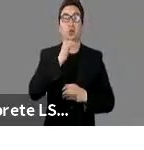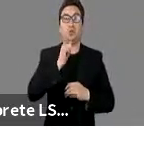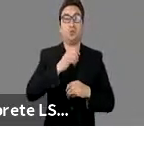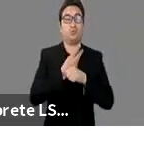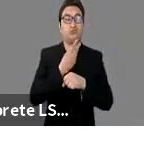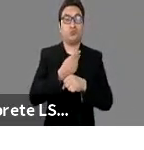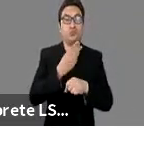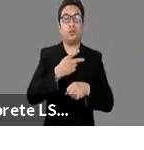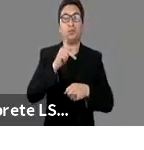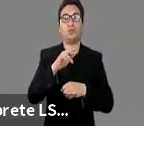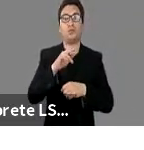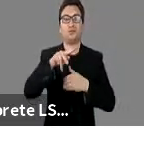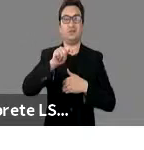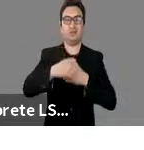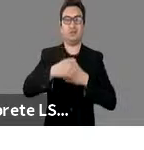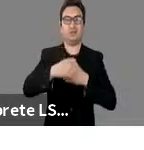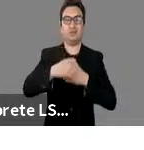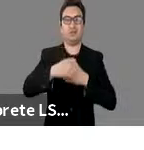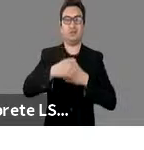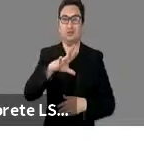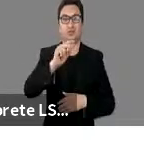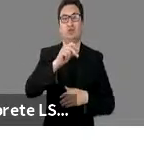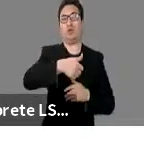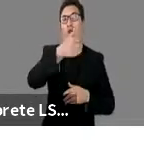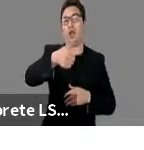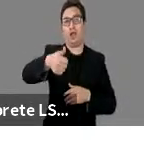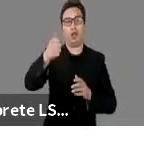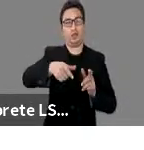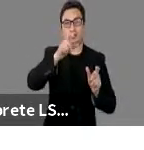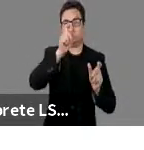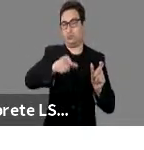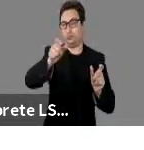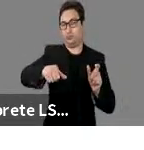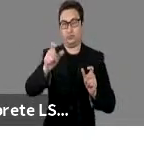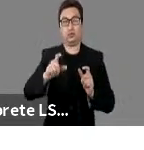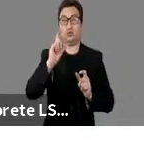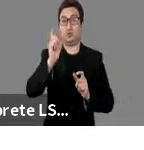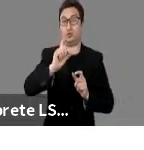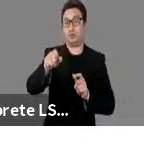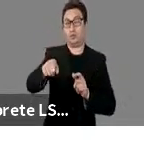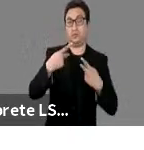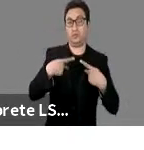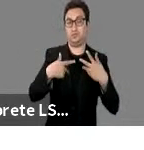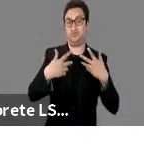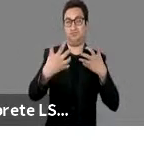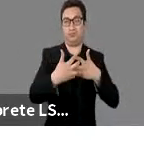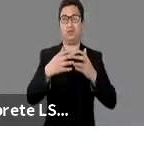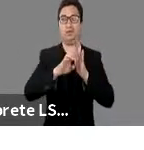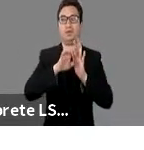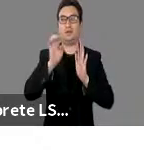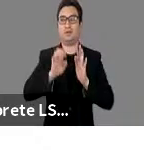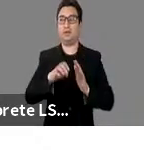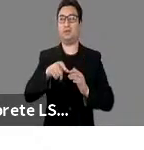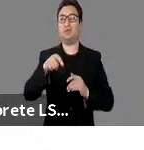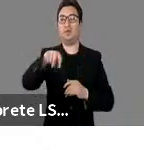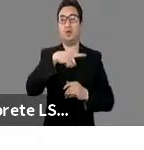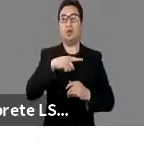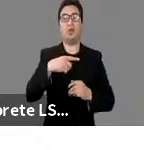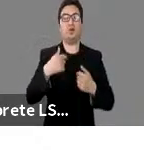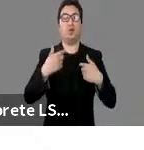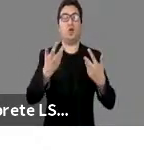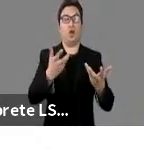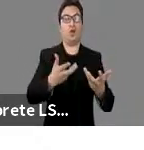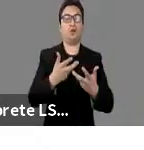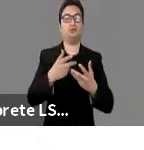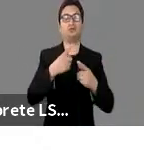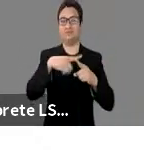generales, todos son particulares para el caso concreto. Ejemplos razonables de los que yo he practicado y que se llevan